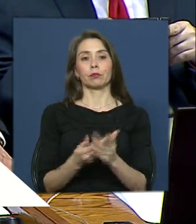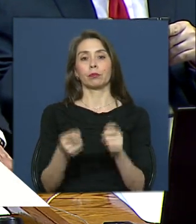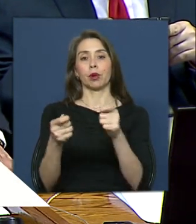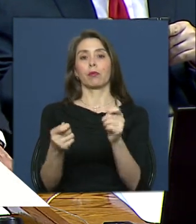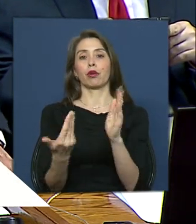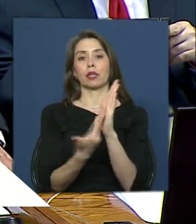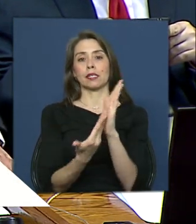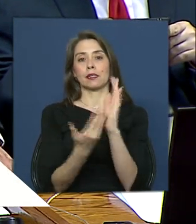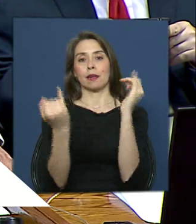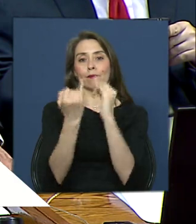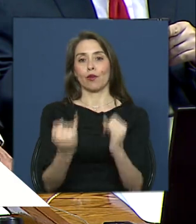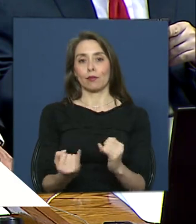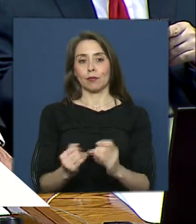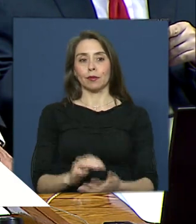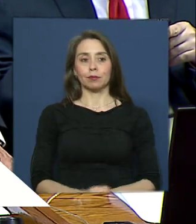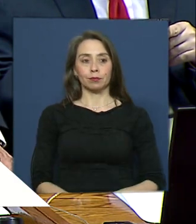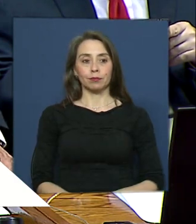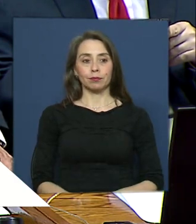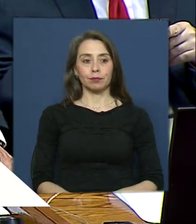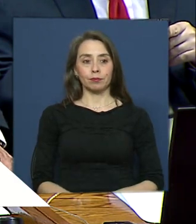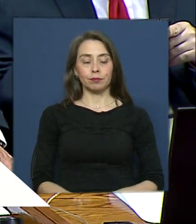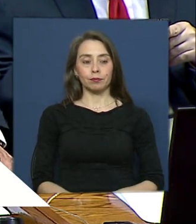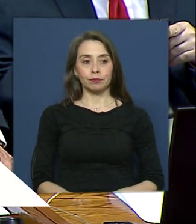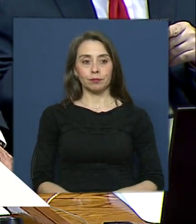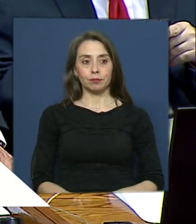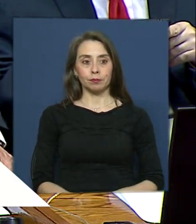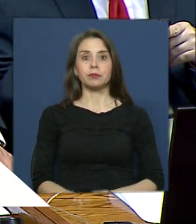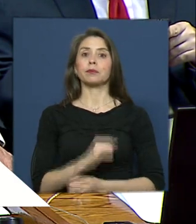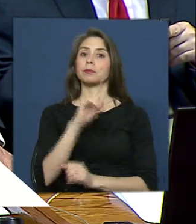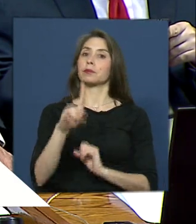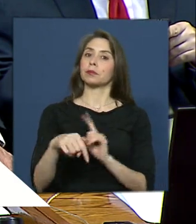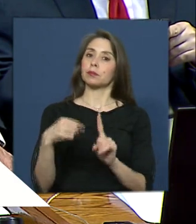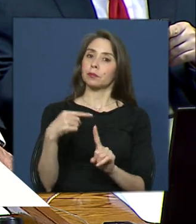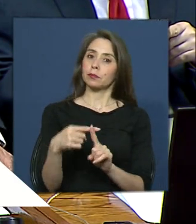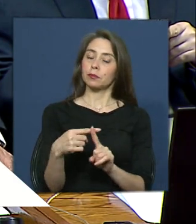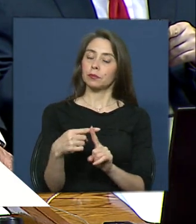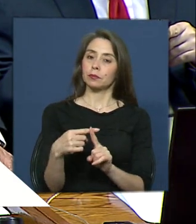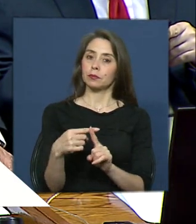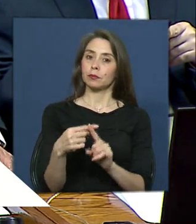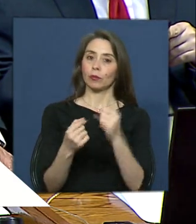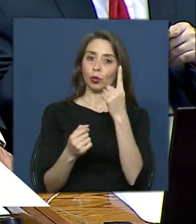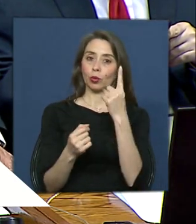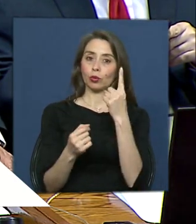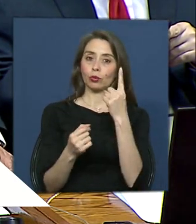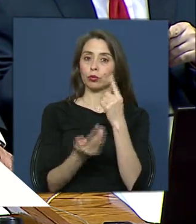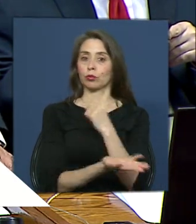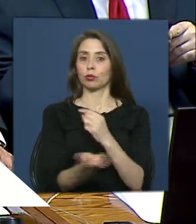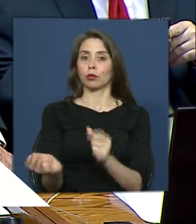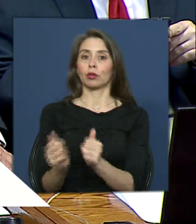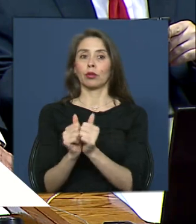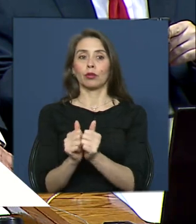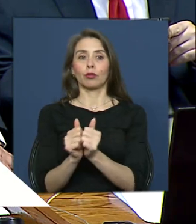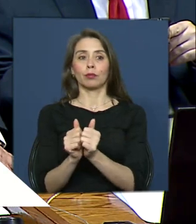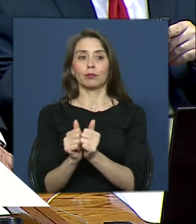esta fórmula, que es una fórmula que además tiene un elemento que yo creo que nuestros colegas